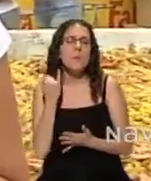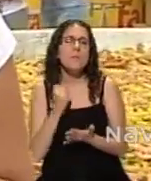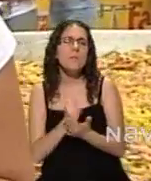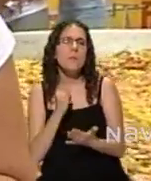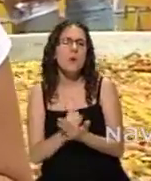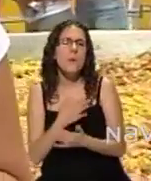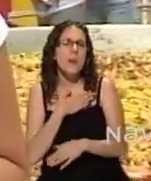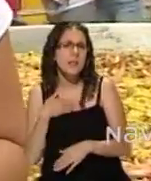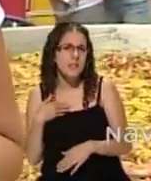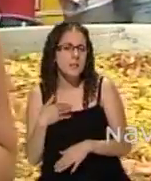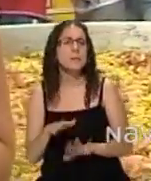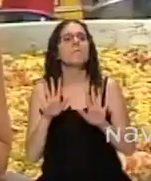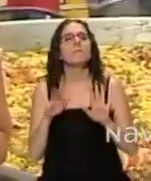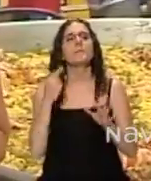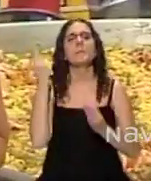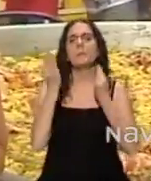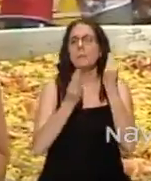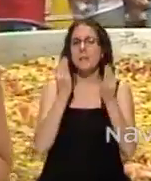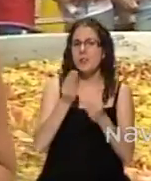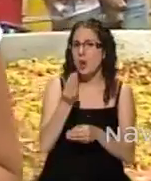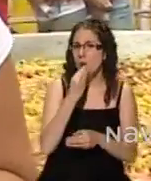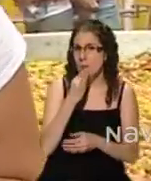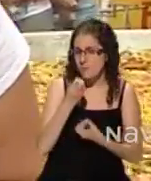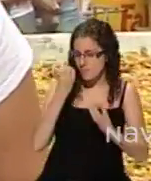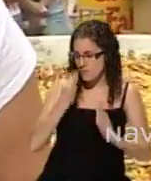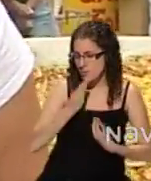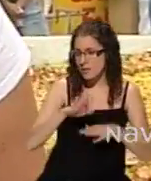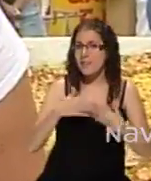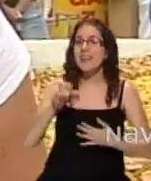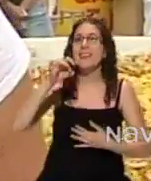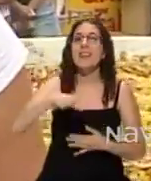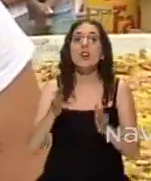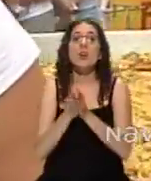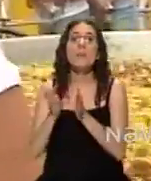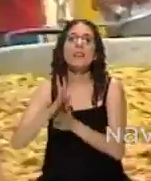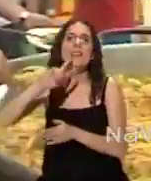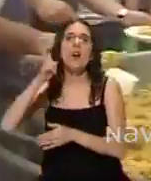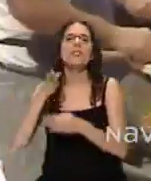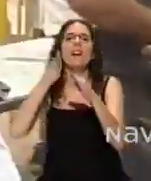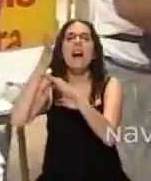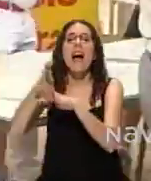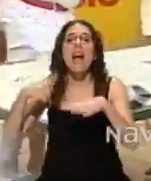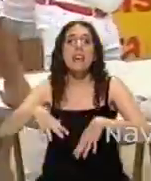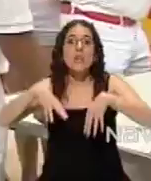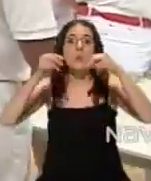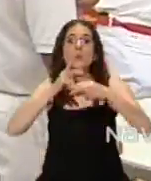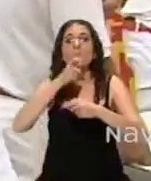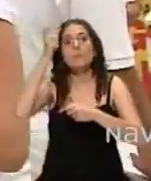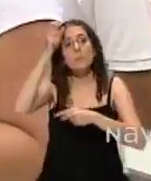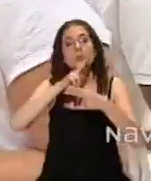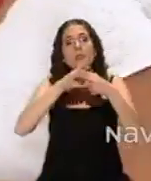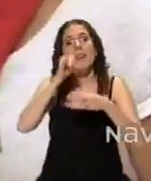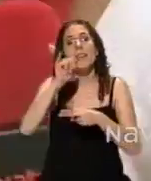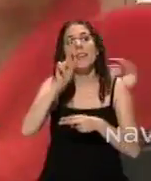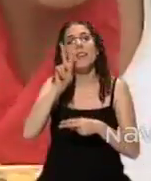quien también ha comido muy bien es nuestra compañera Irache, que se fue a Irurzun al concurso de calderetes. ¡Uy! ¡Qué buena